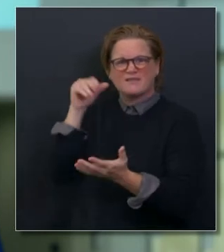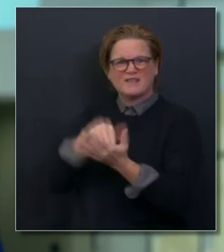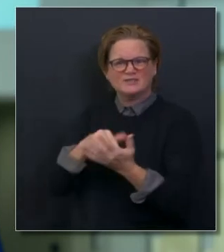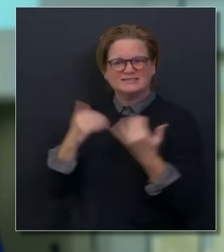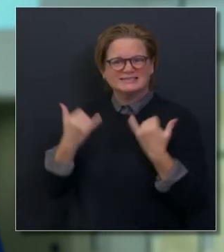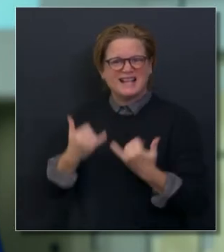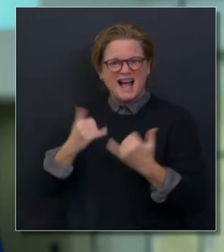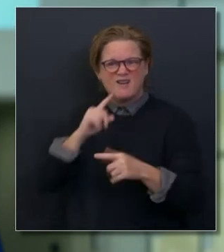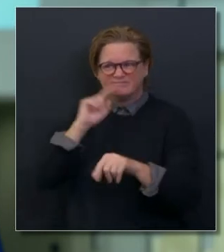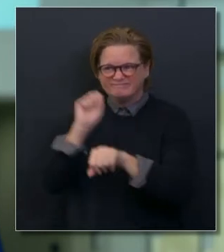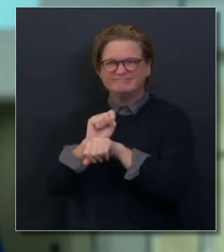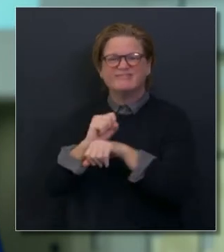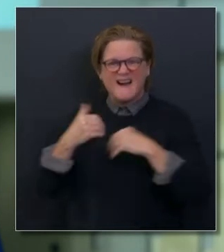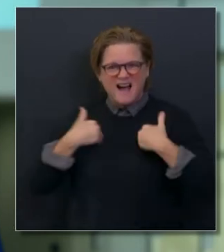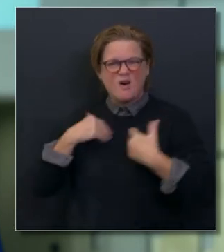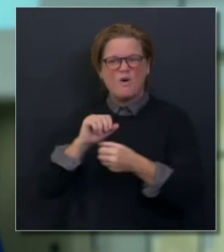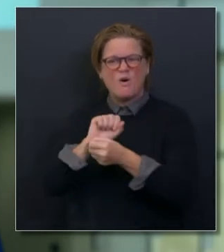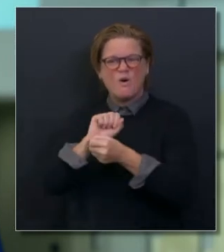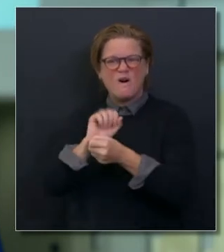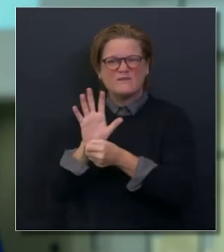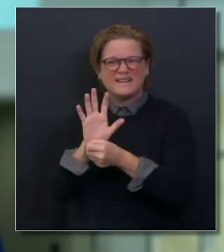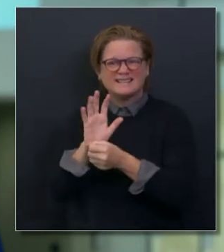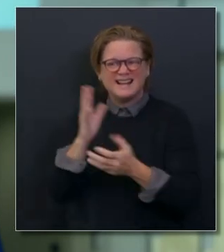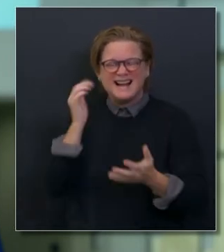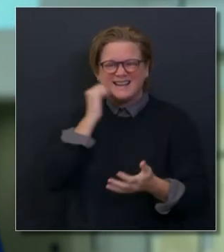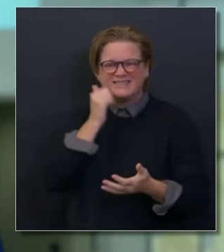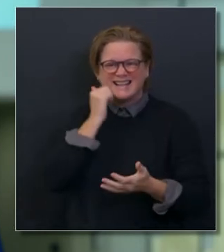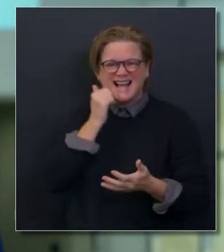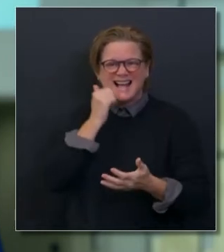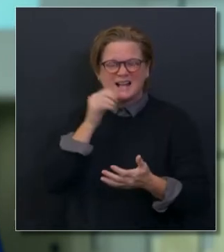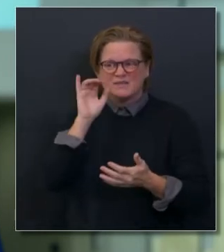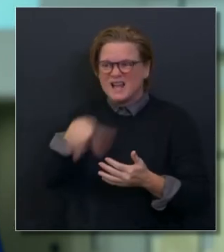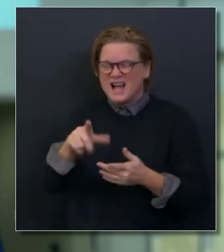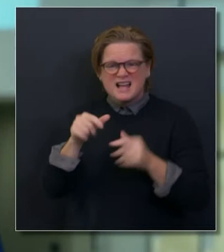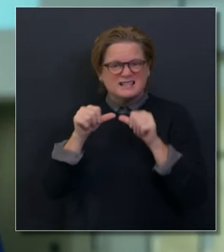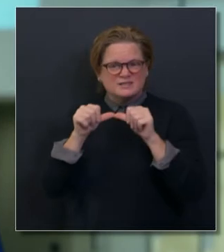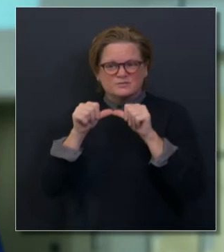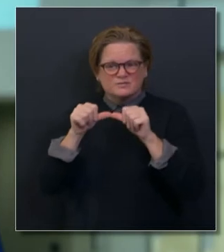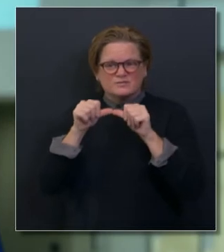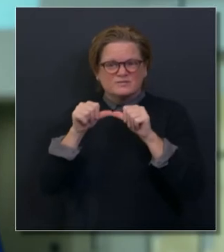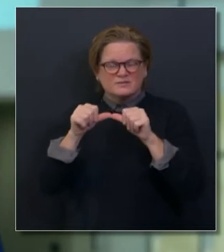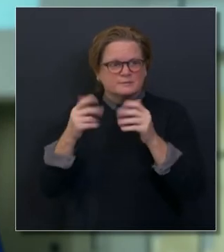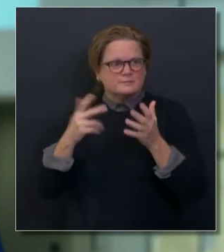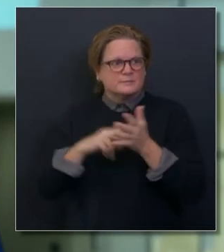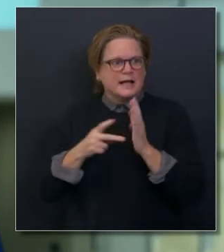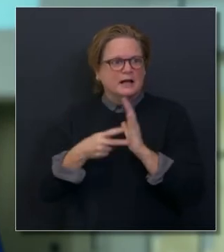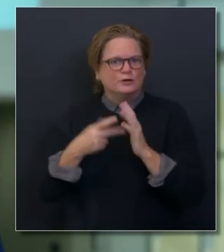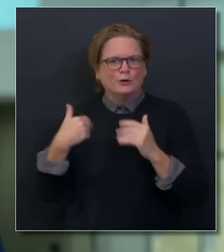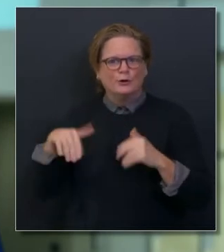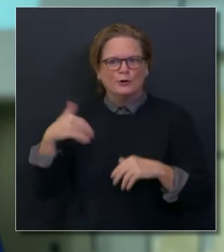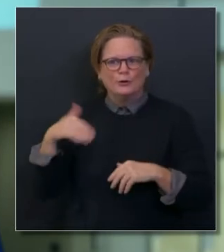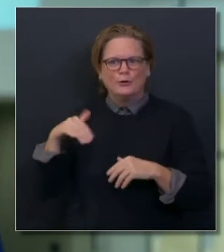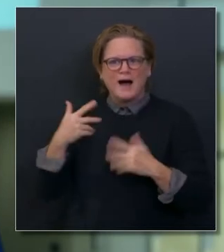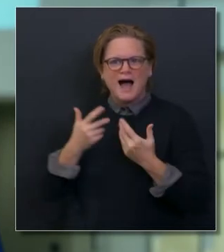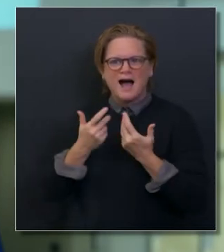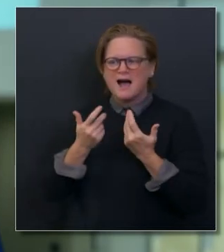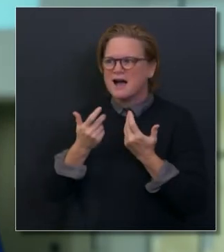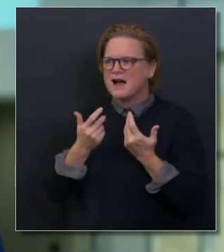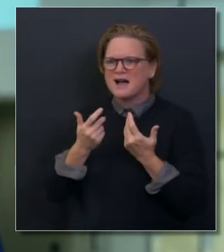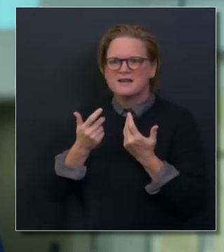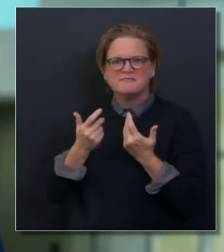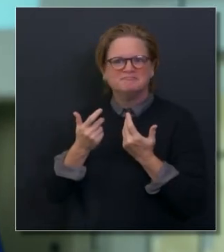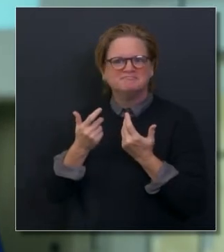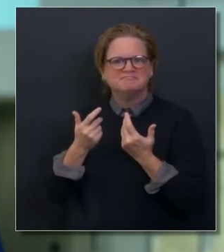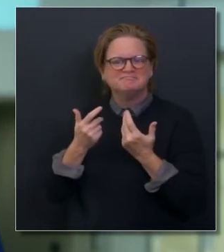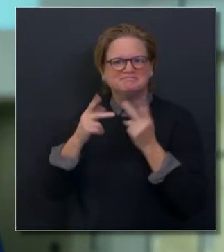siguientes 2 semanas, a lo que se encararán los hospitales, la cantidad de personas que llegarán a las salas